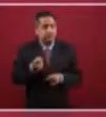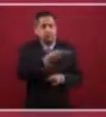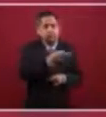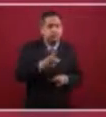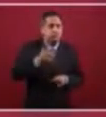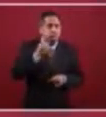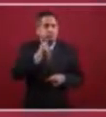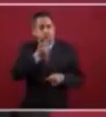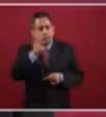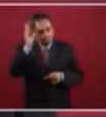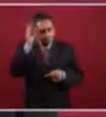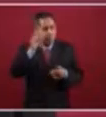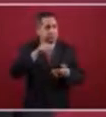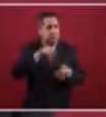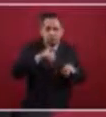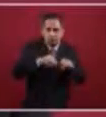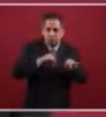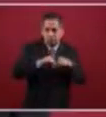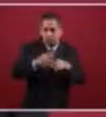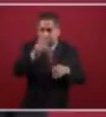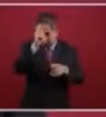domésticas, los choferes,